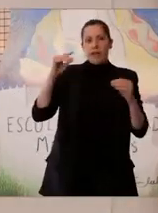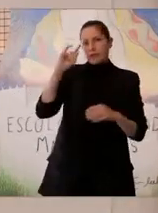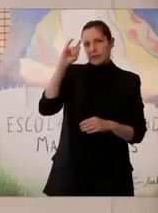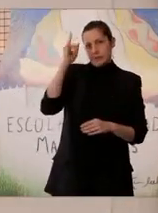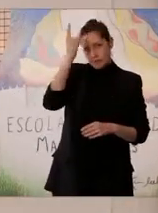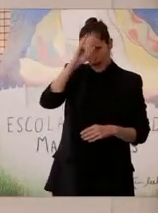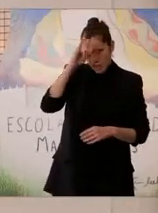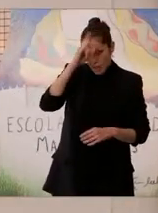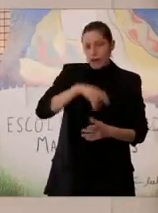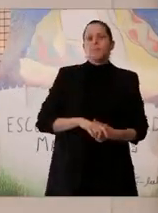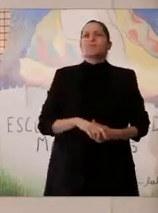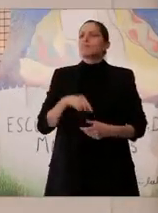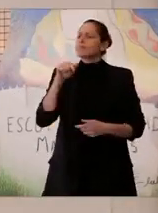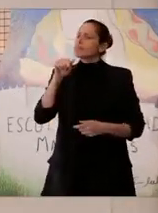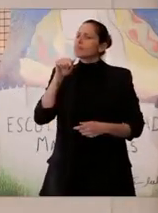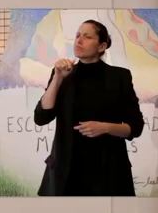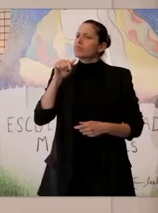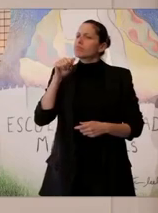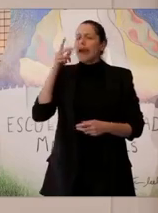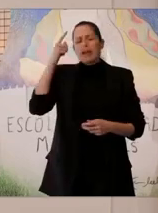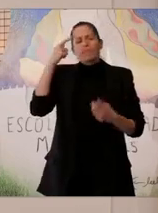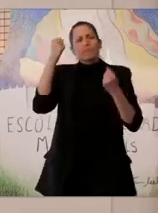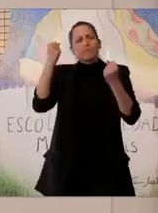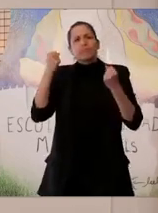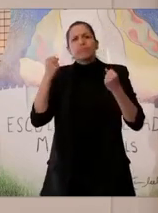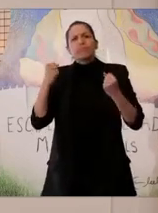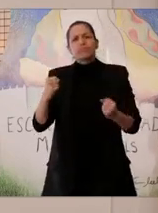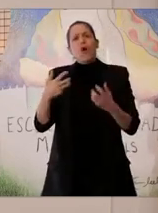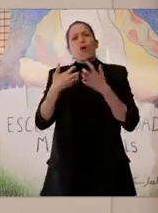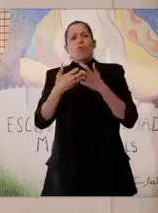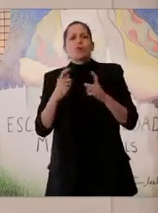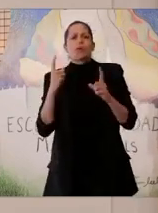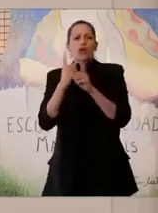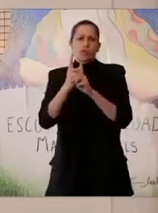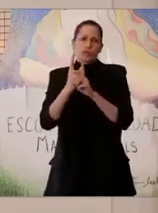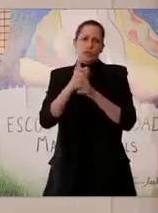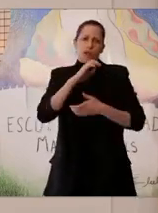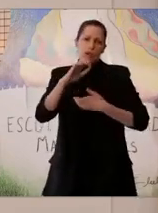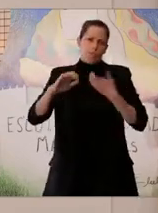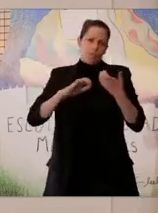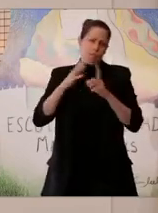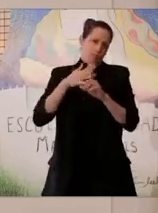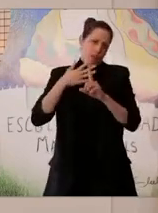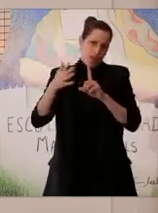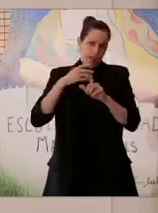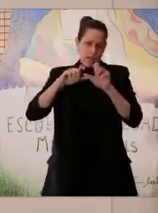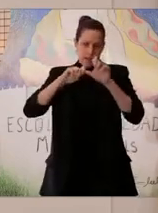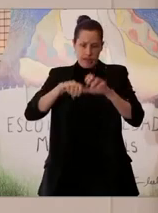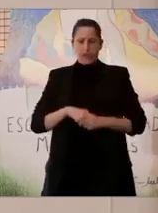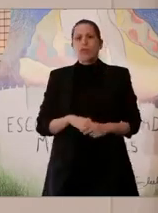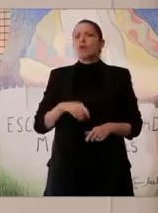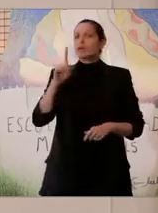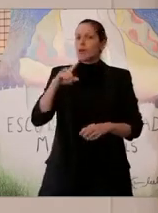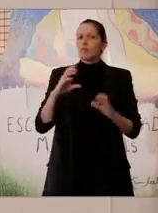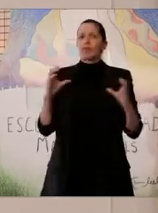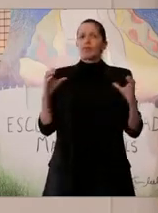está considerada una de las mayores expertas en lucha contra la violencia de género. Fue miembro del Grupo de Expertos de Observatorio Estatal de